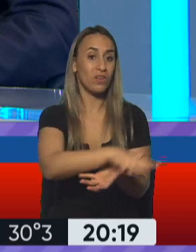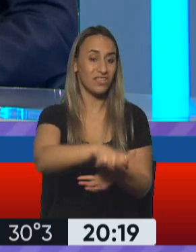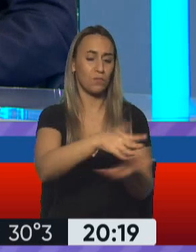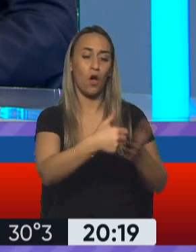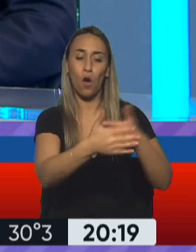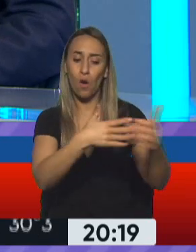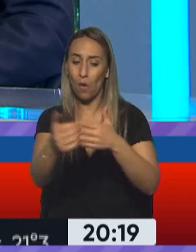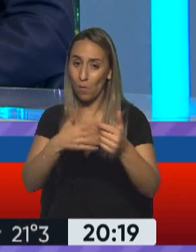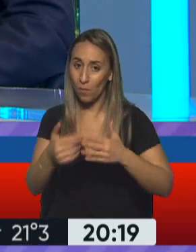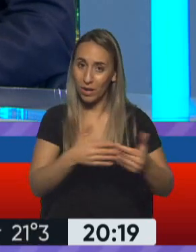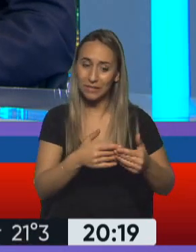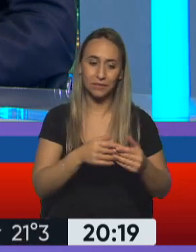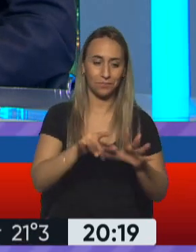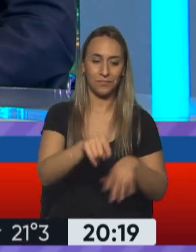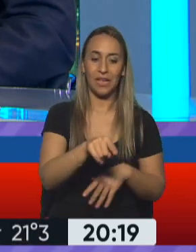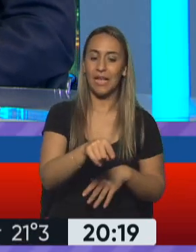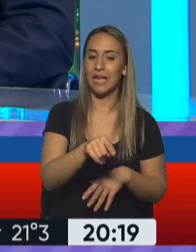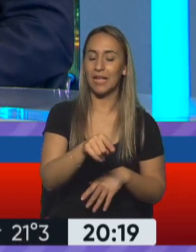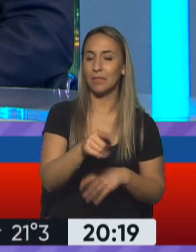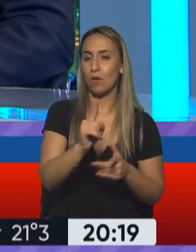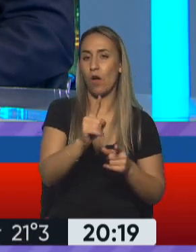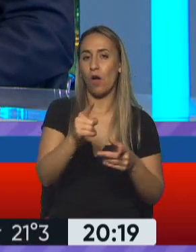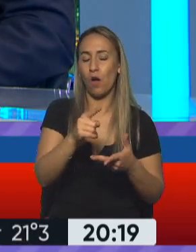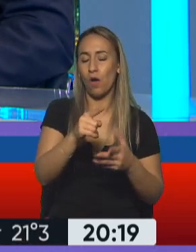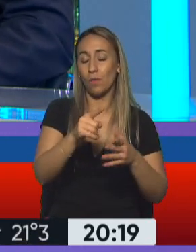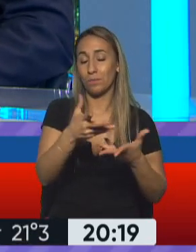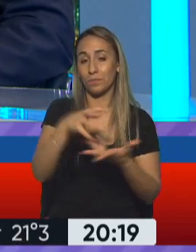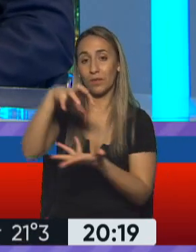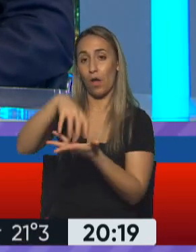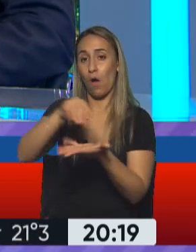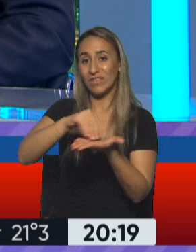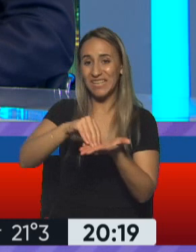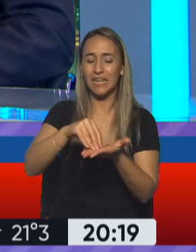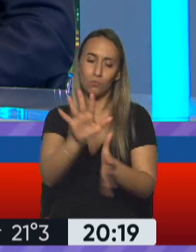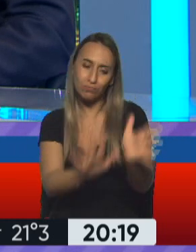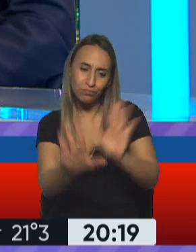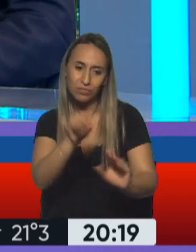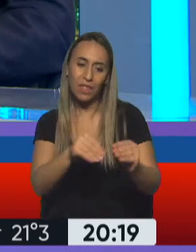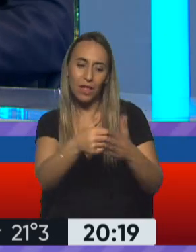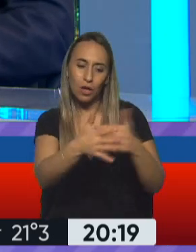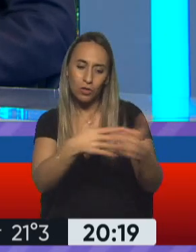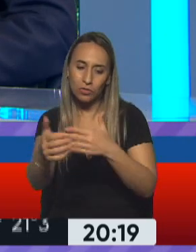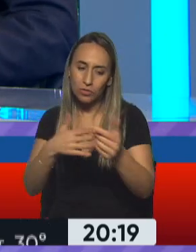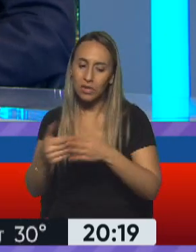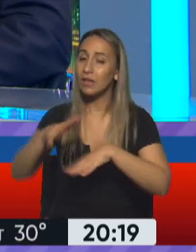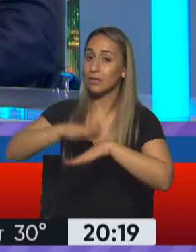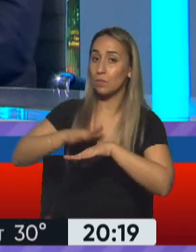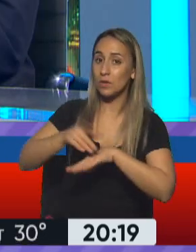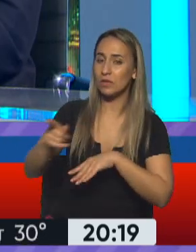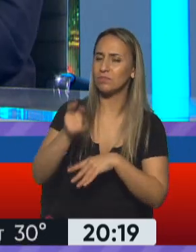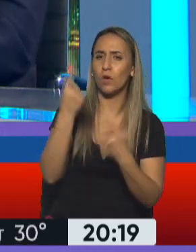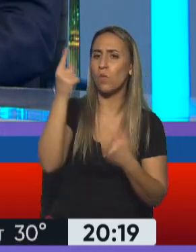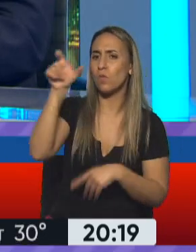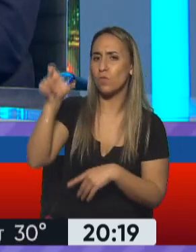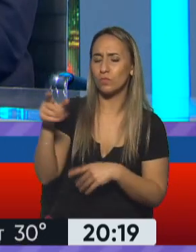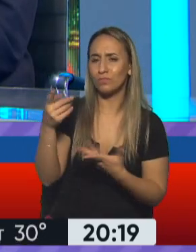Los canalizaba a través de esta oficina de infraestructura urbana a cargo de Clemenciewicz, quien está procesada por uno de